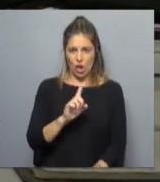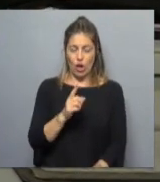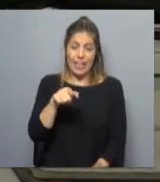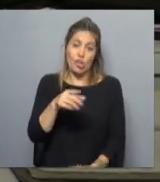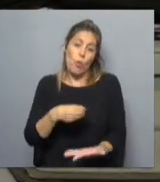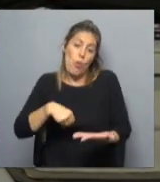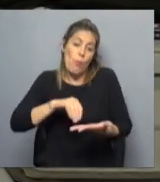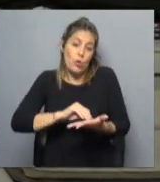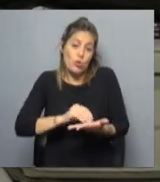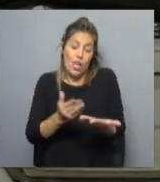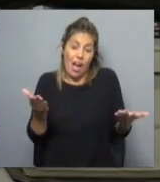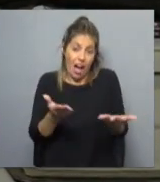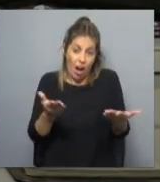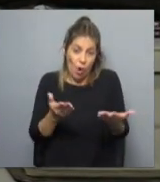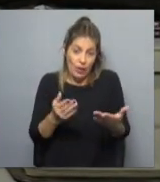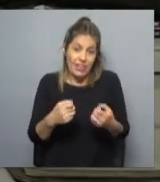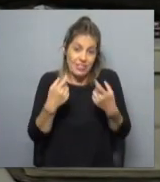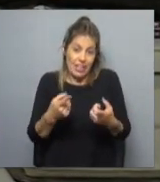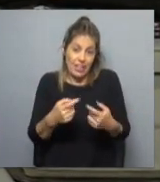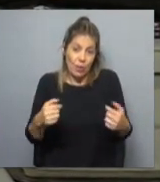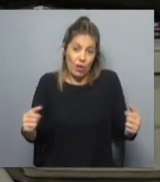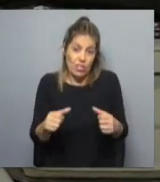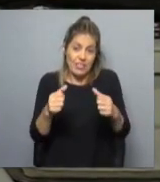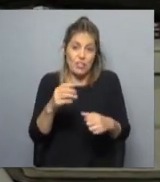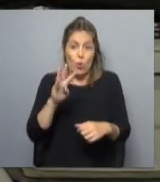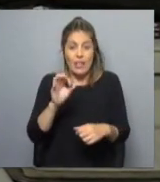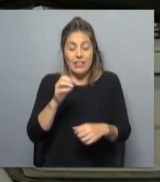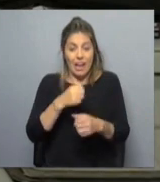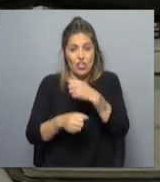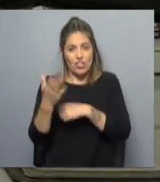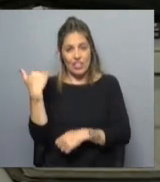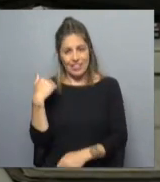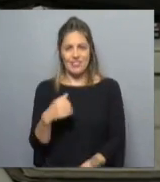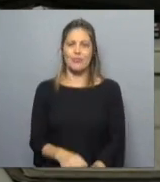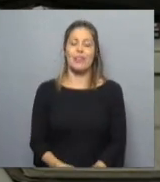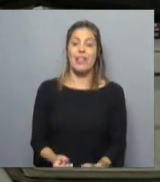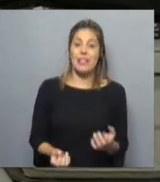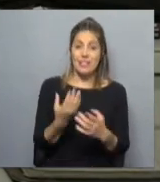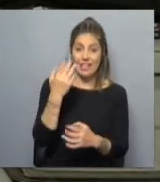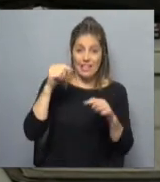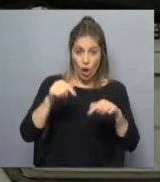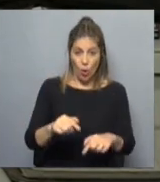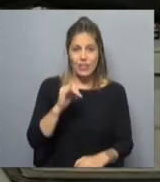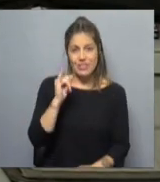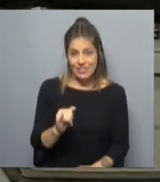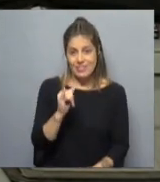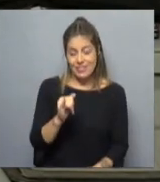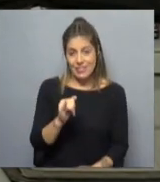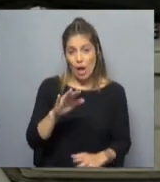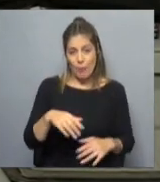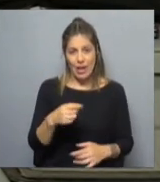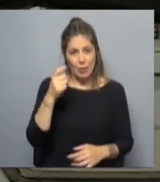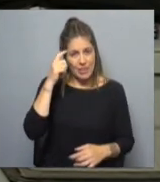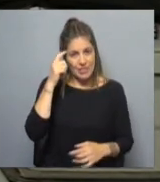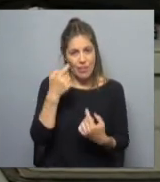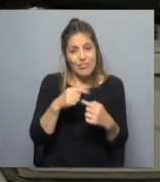plus que se le agrega a una cosa que fue hecha hace 40 años. Si salía hoy, quizás iba a tener... Y si salía hoy, capaz que pasaban